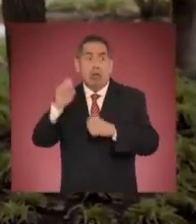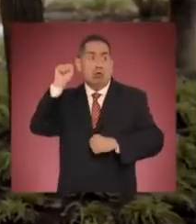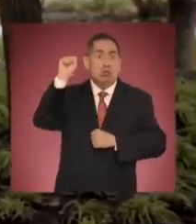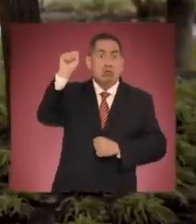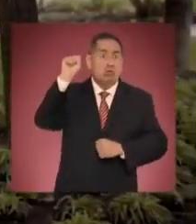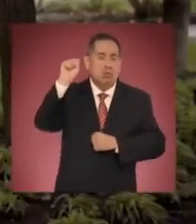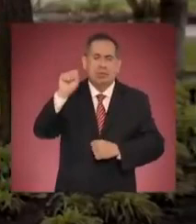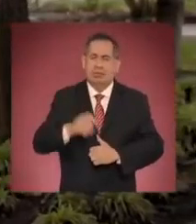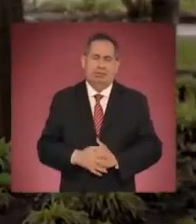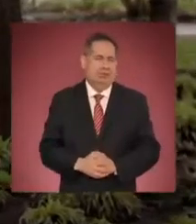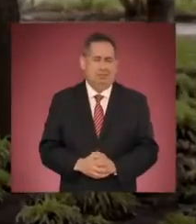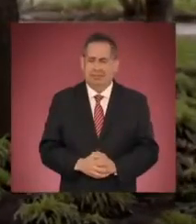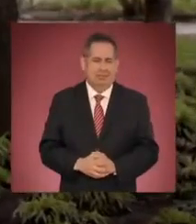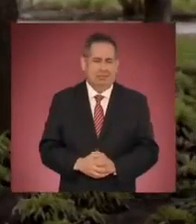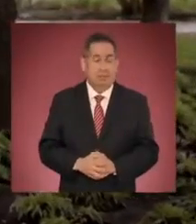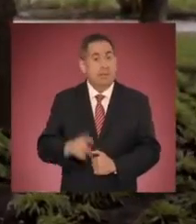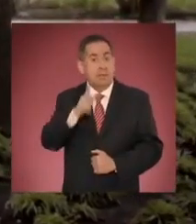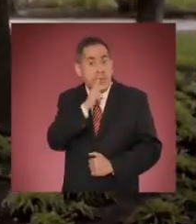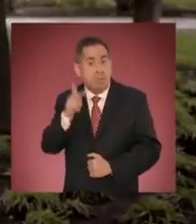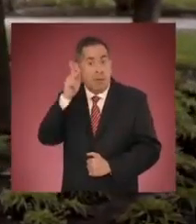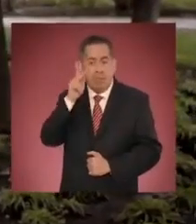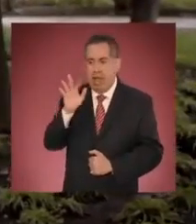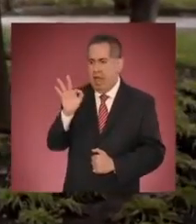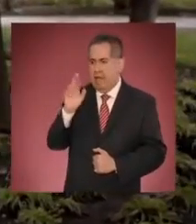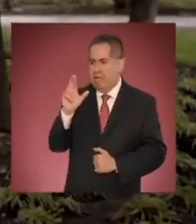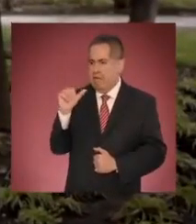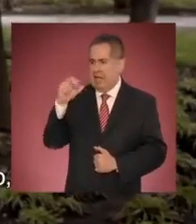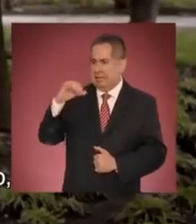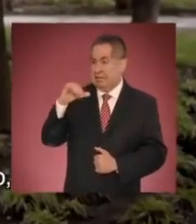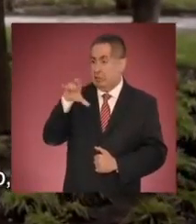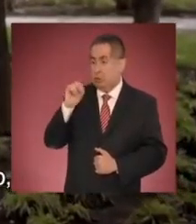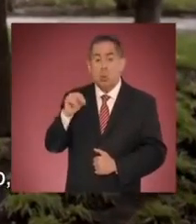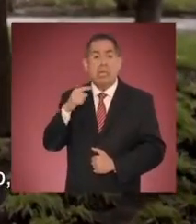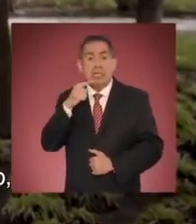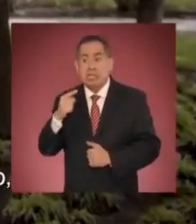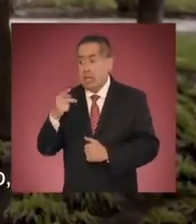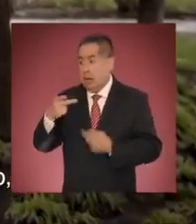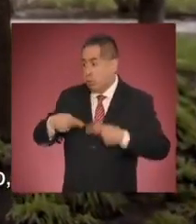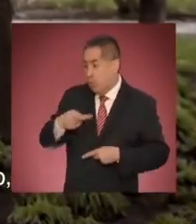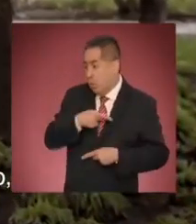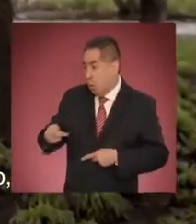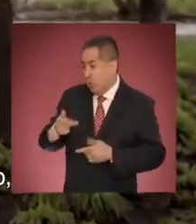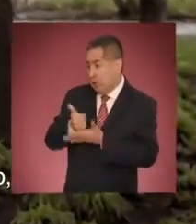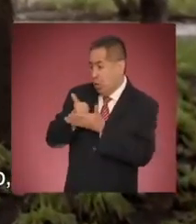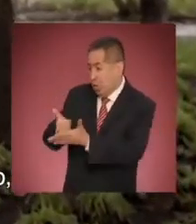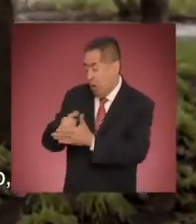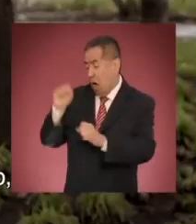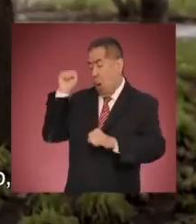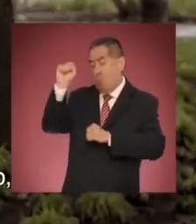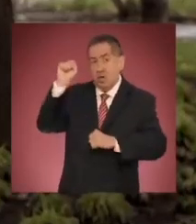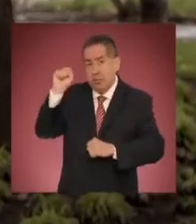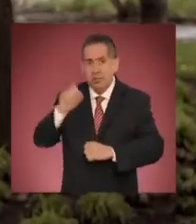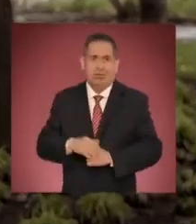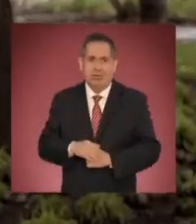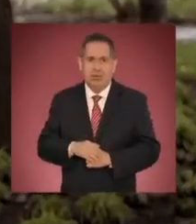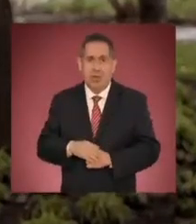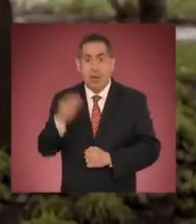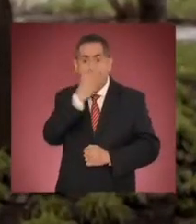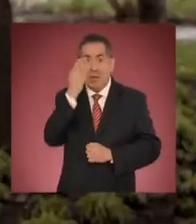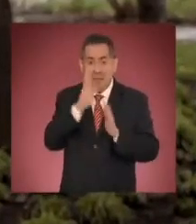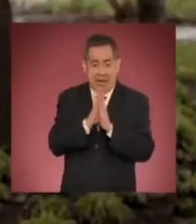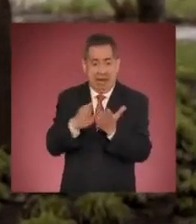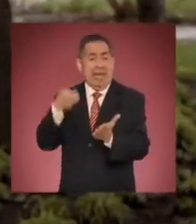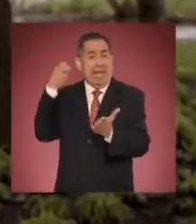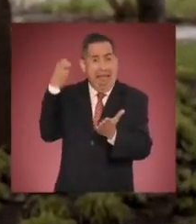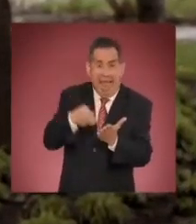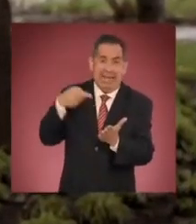al comunismo. El Papa Francisco ha dicho que ayudar a los pobres no es comunismo, es el